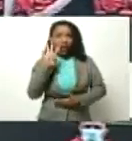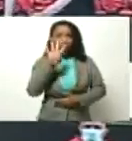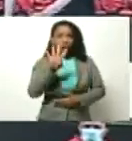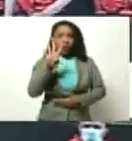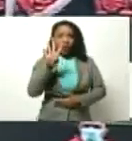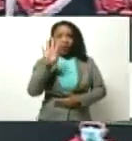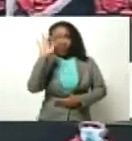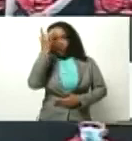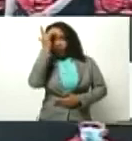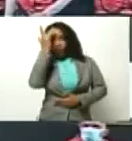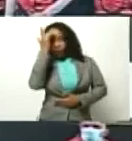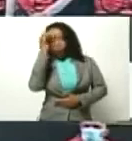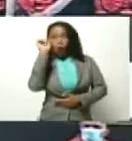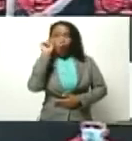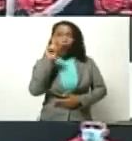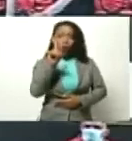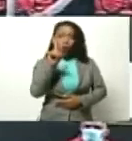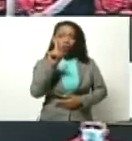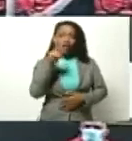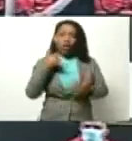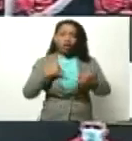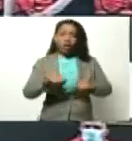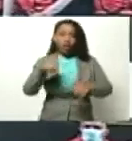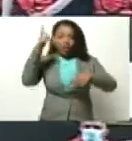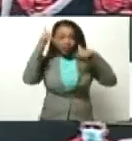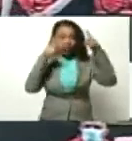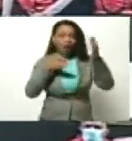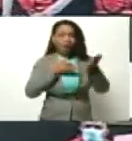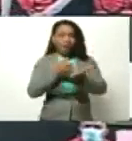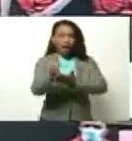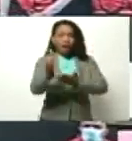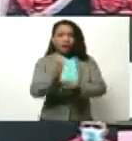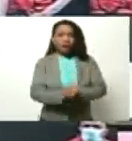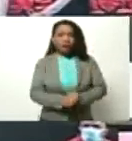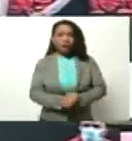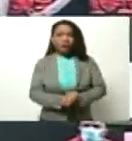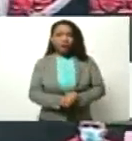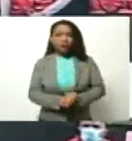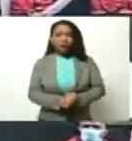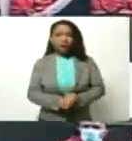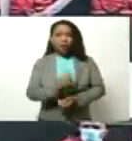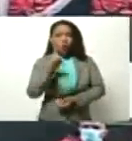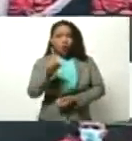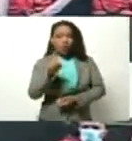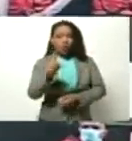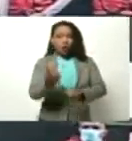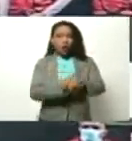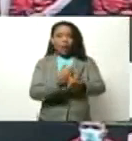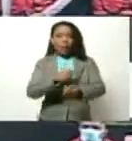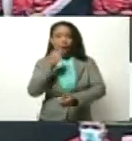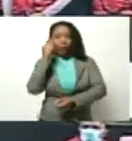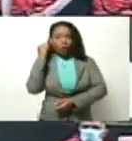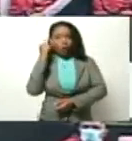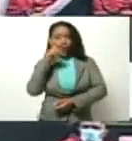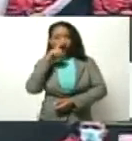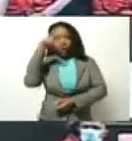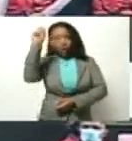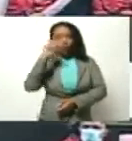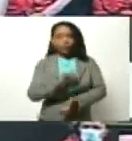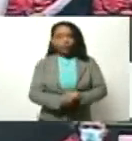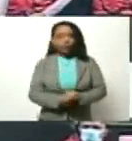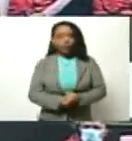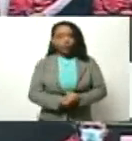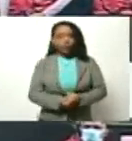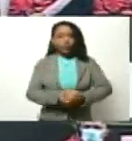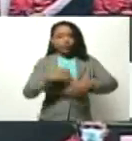de Febrero uno de los hijos de Chávez con lealtad uno de los hermanos de Nicolás maduro moros